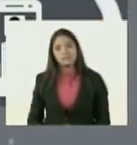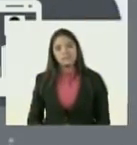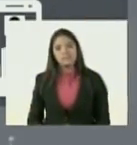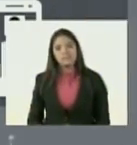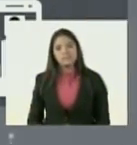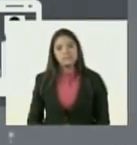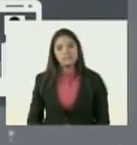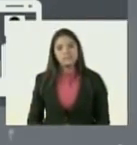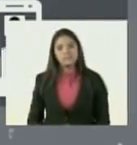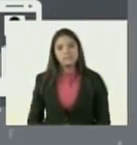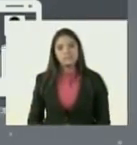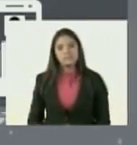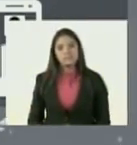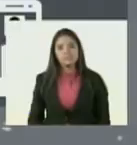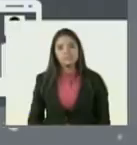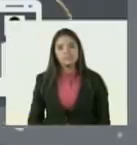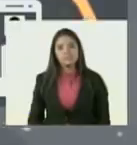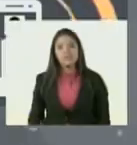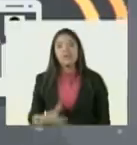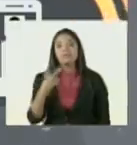Hemos llegado a más de